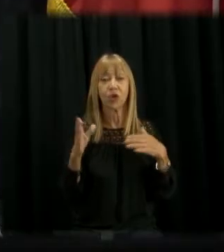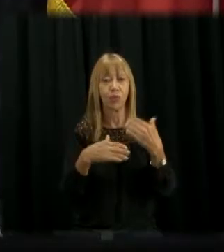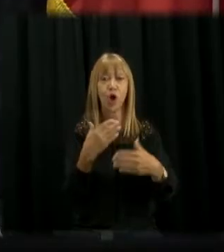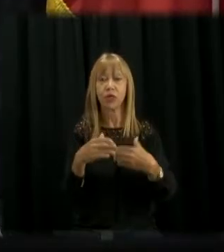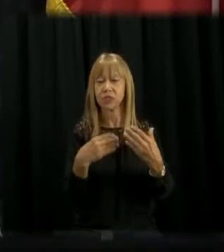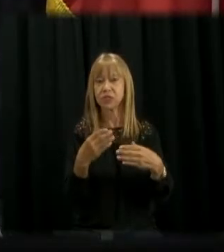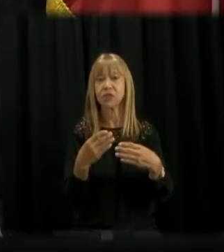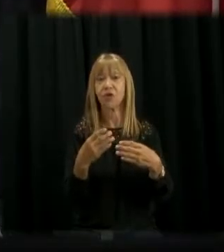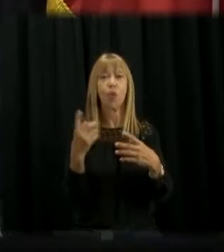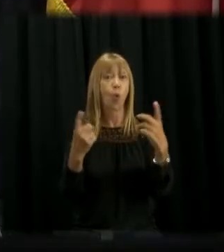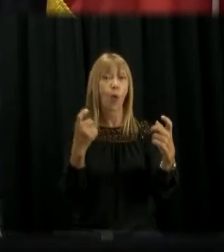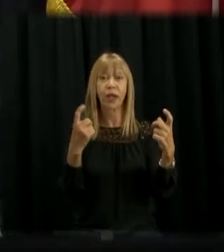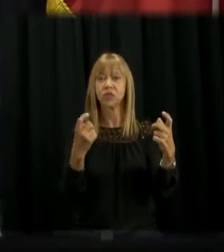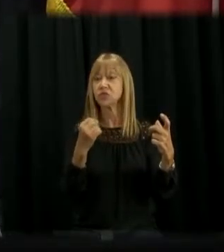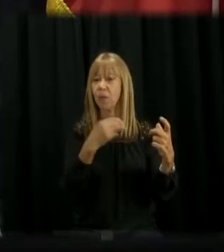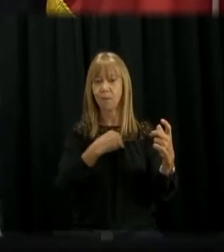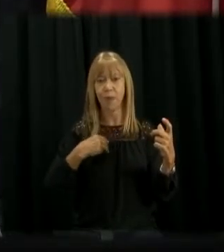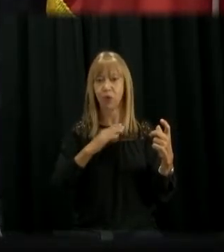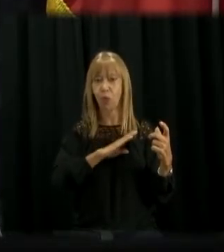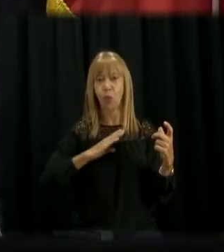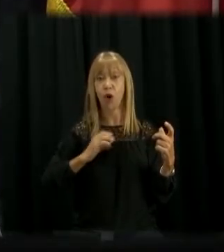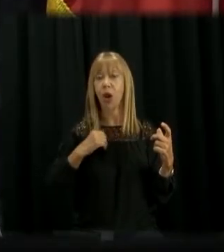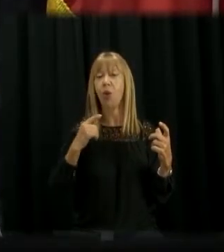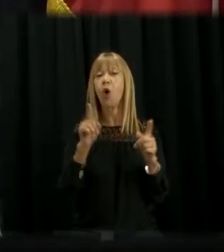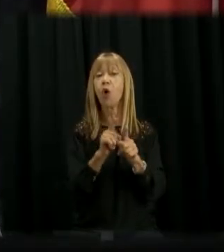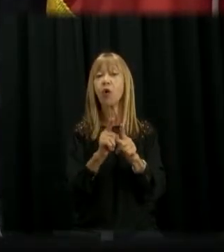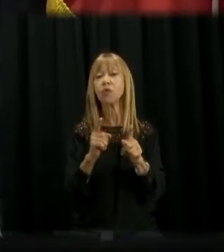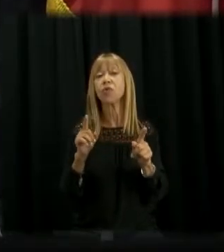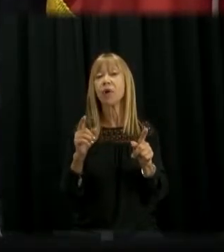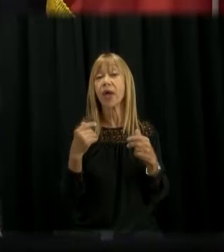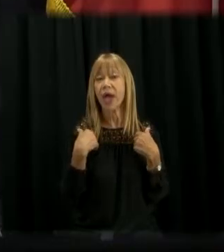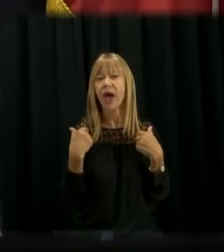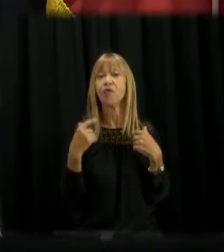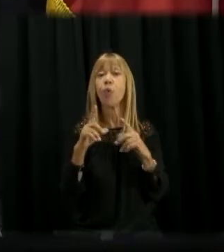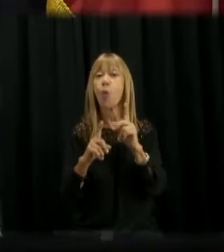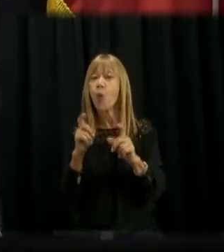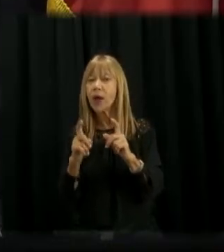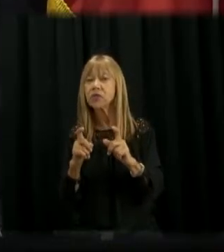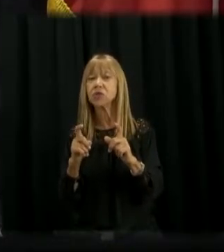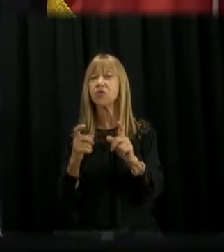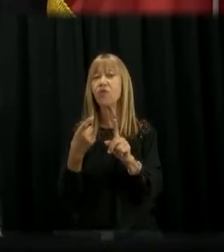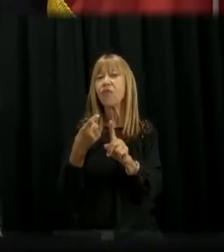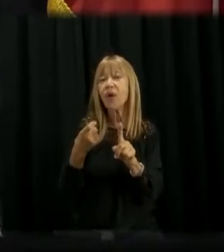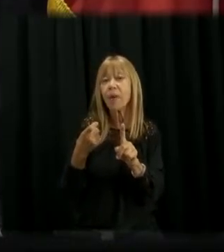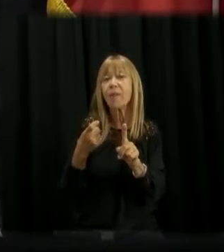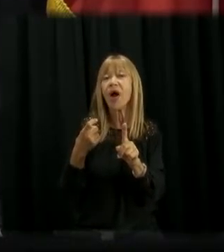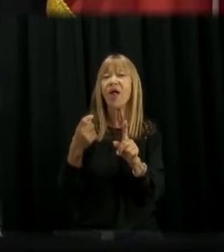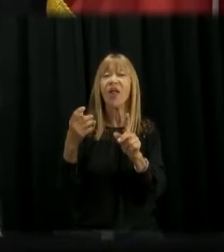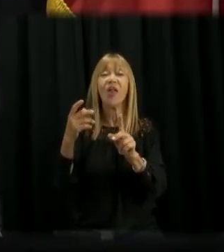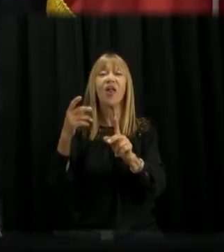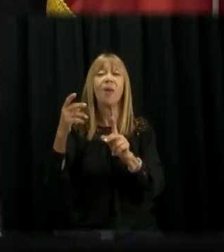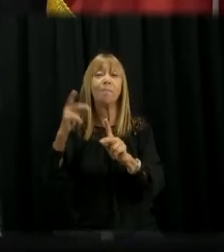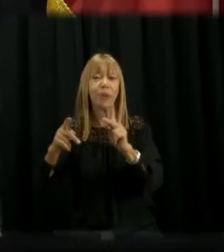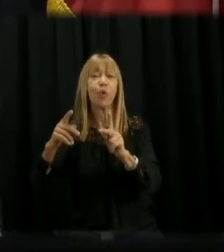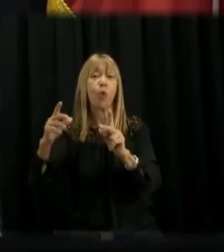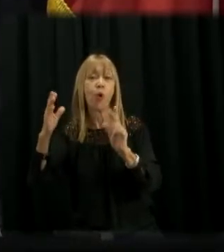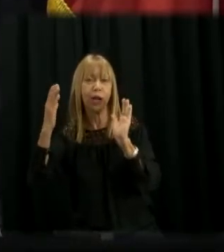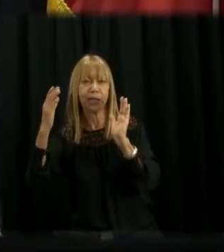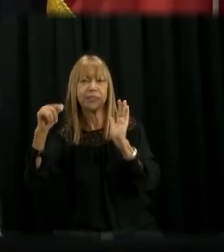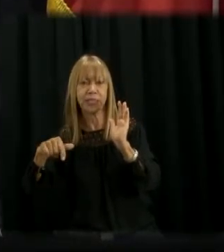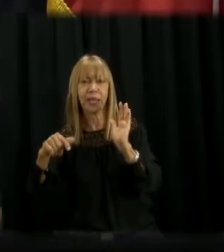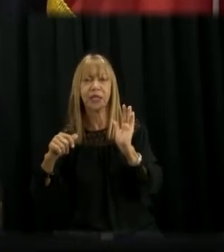al proceso de preguntas de miembros de la Junta y también me dicen que tenemos preguntas de los que nos están